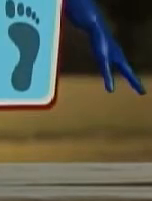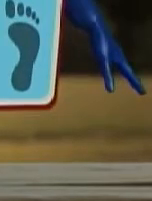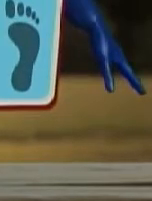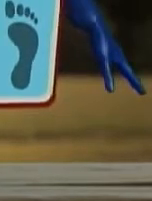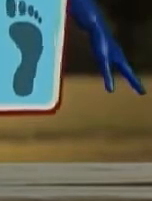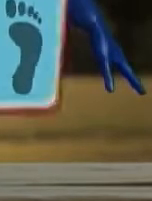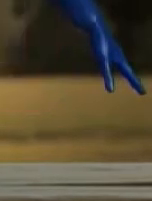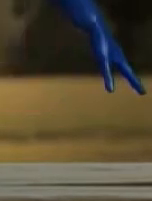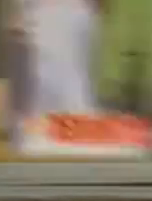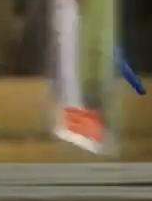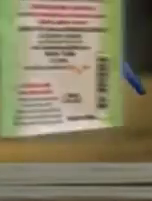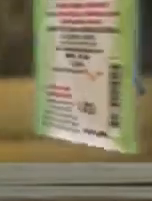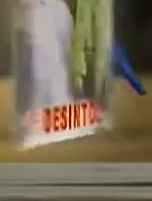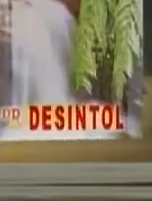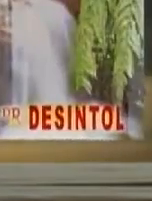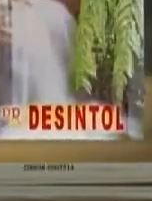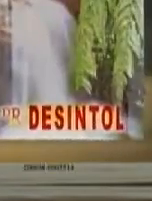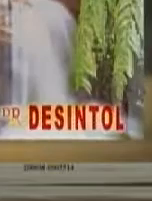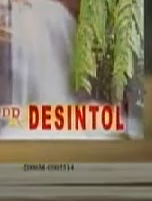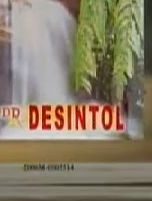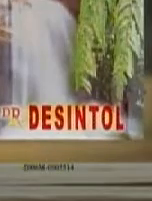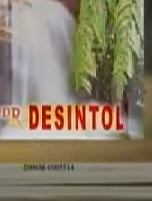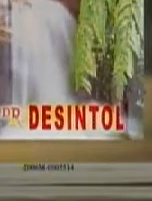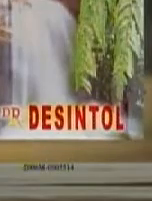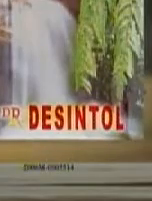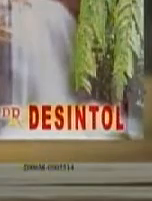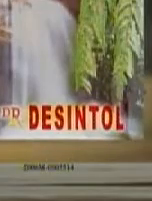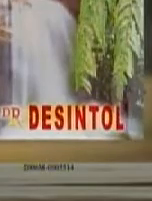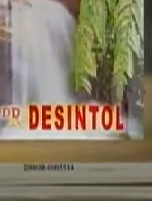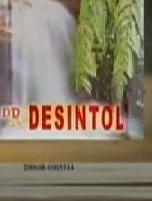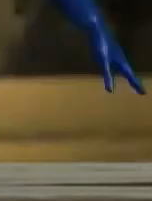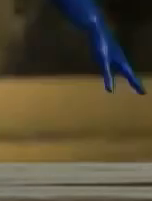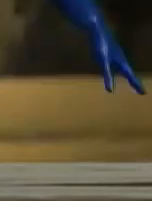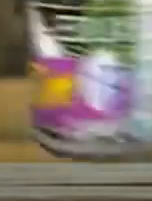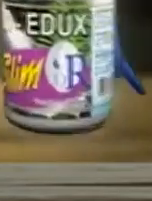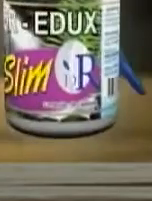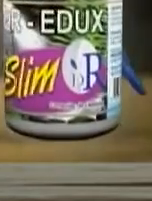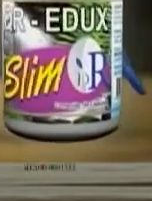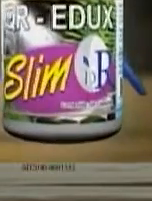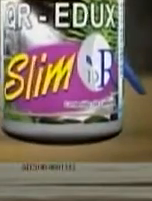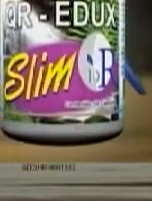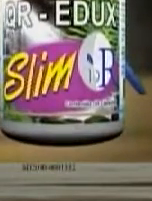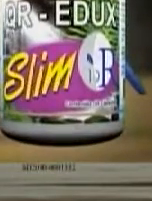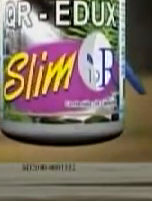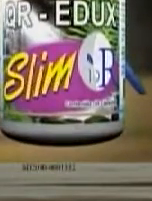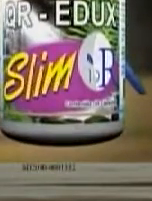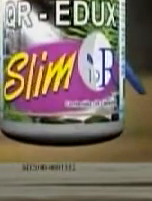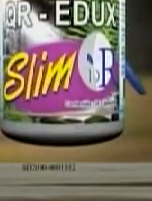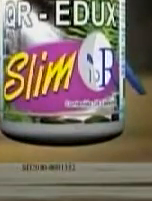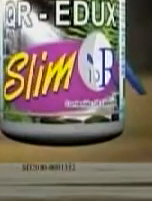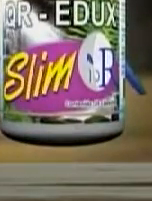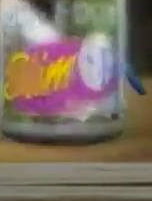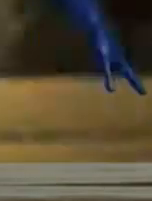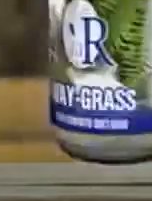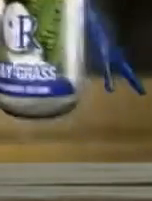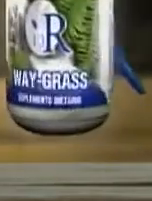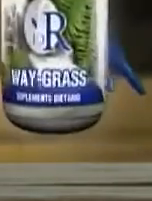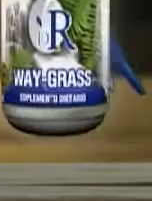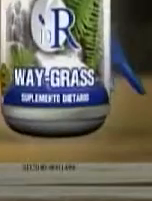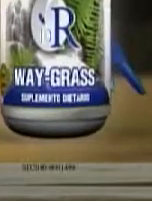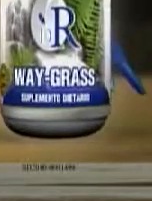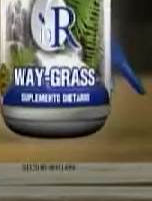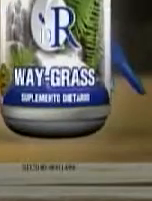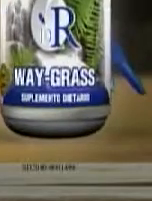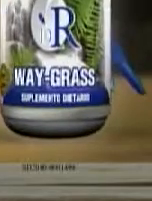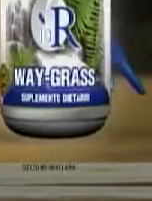de más. Inicie su tratamiento con Desintol para desintoxicar el cuerpo. Slim para quemar grasa localizada. Weigras